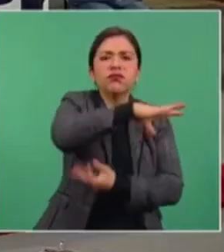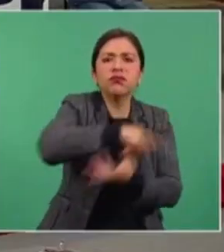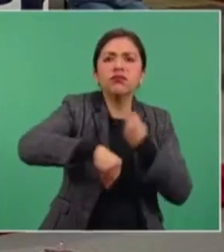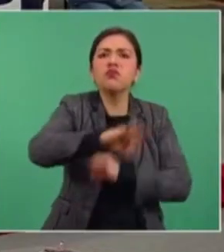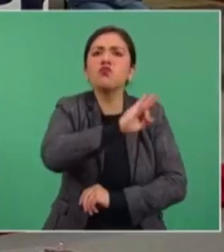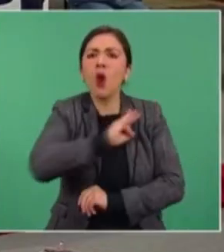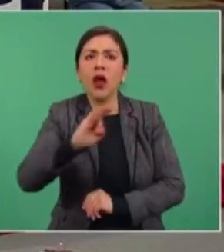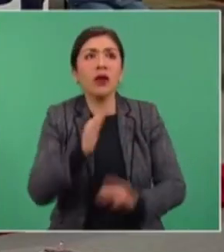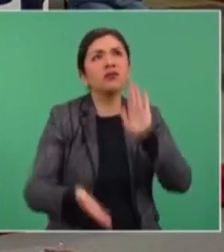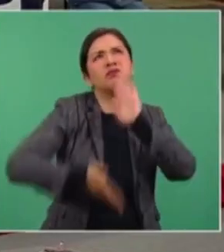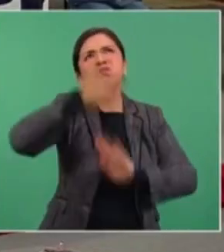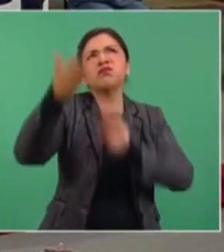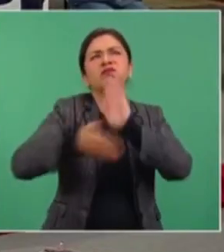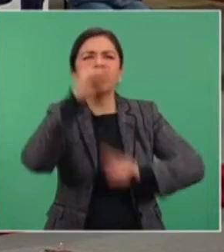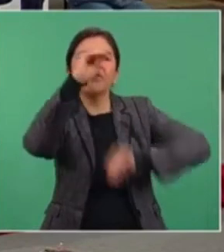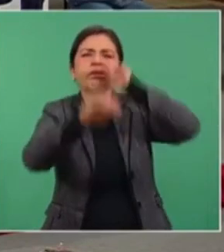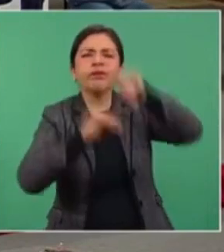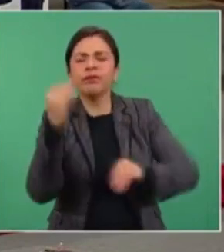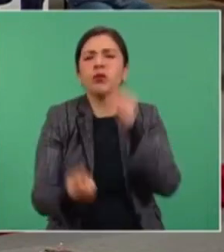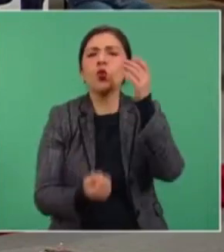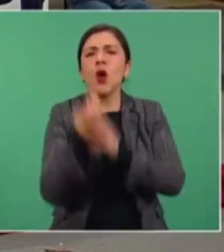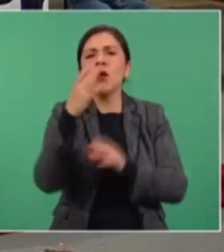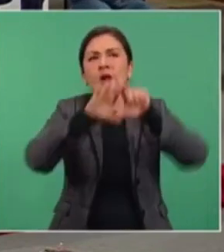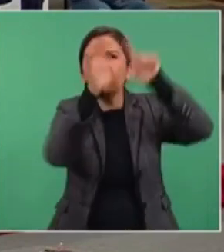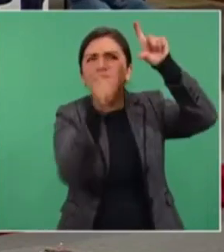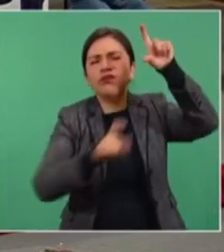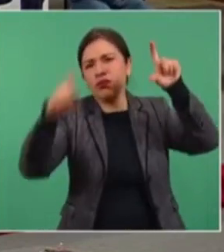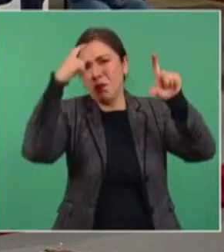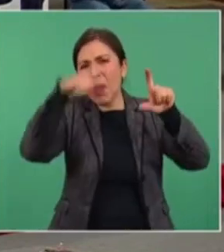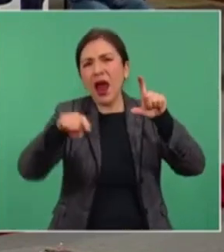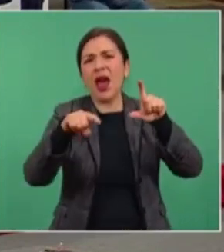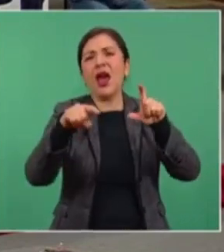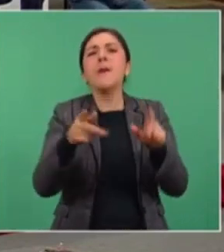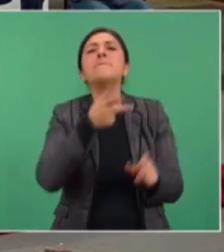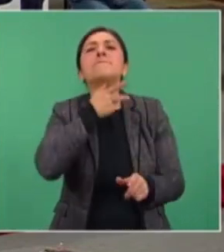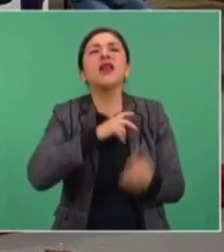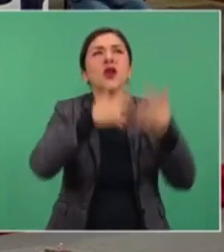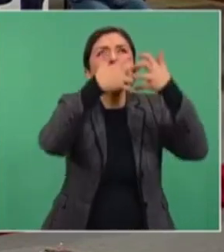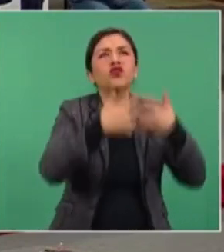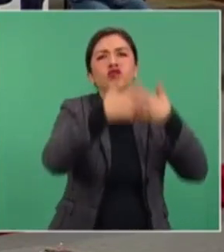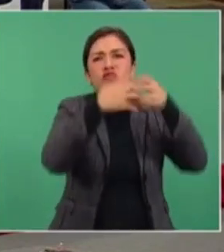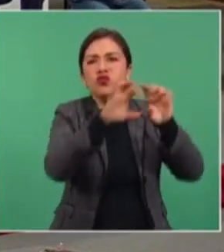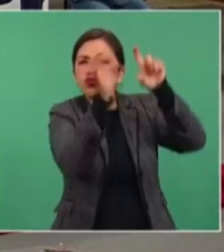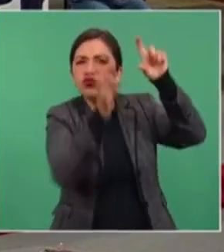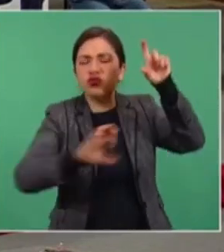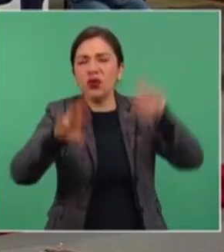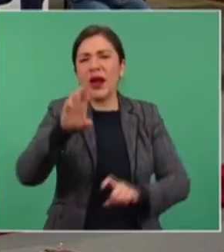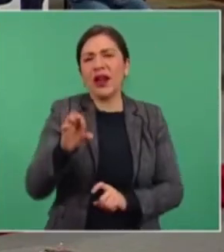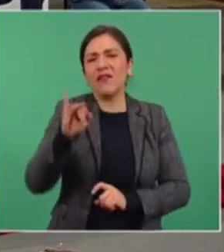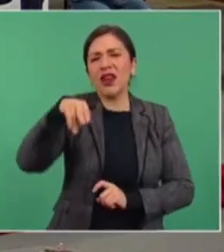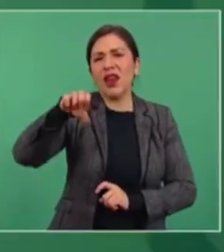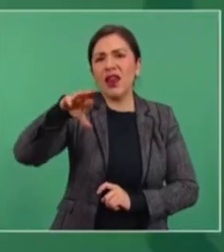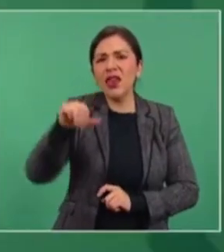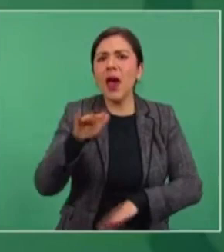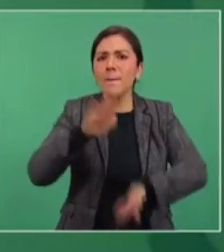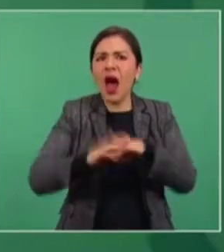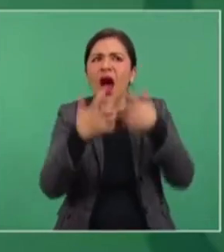se desarrolló la industria petroquímica como nunca